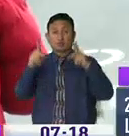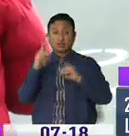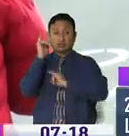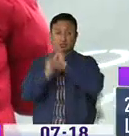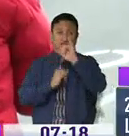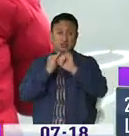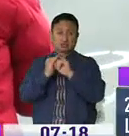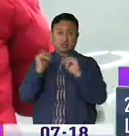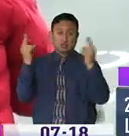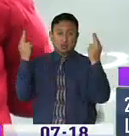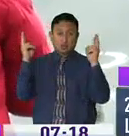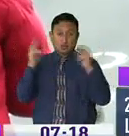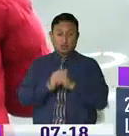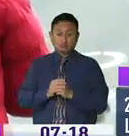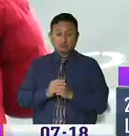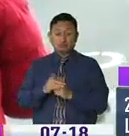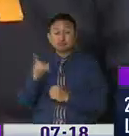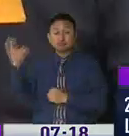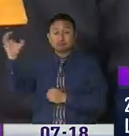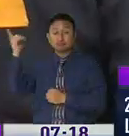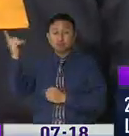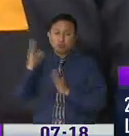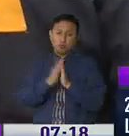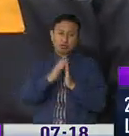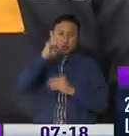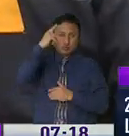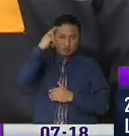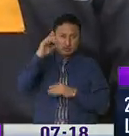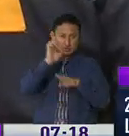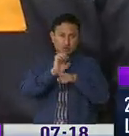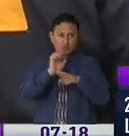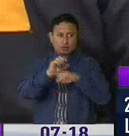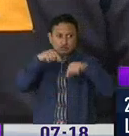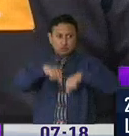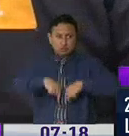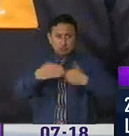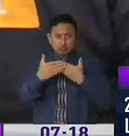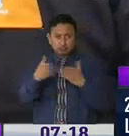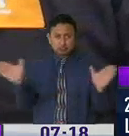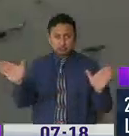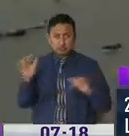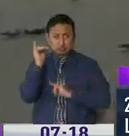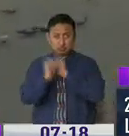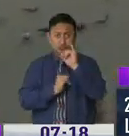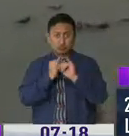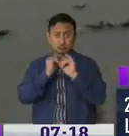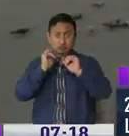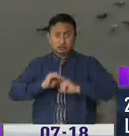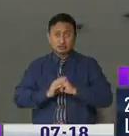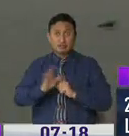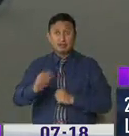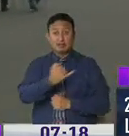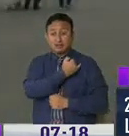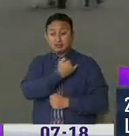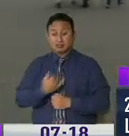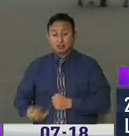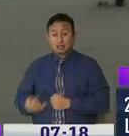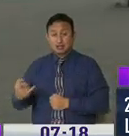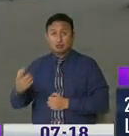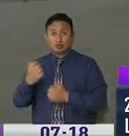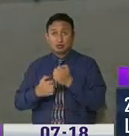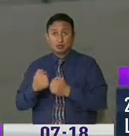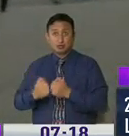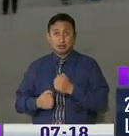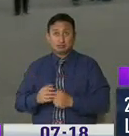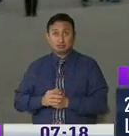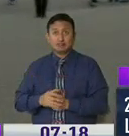Solicitan al gobierno de Ecuador que se autorice la reapertura del ducto internacional. Ipiales estaría dentro de una crisis económica total. La población de este punto